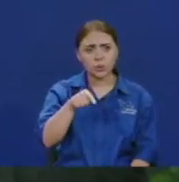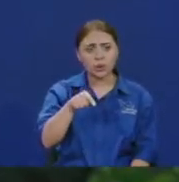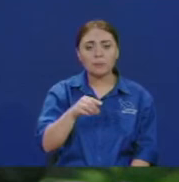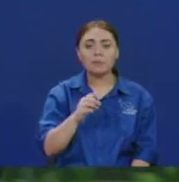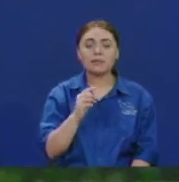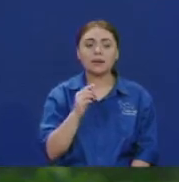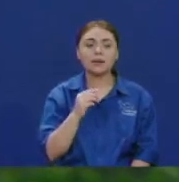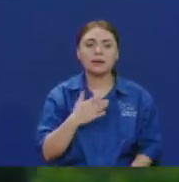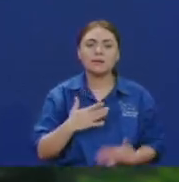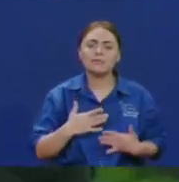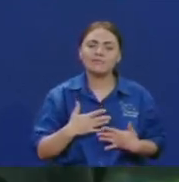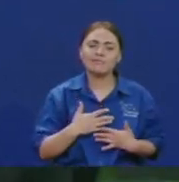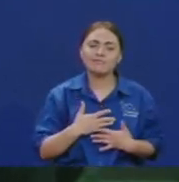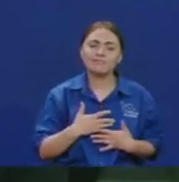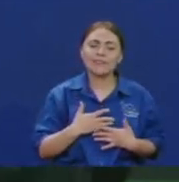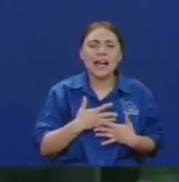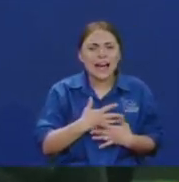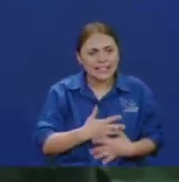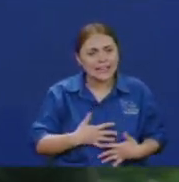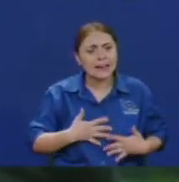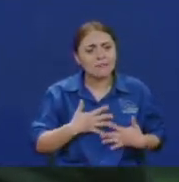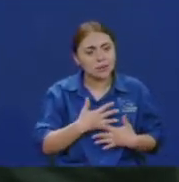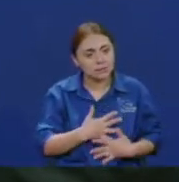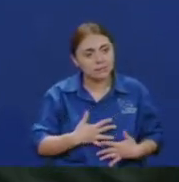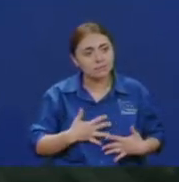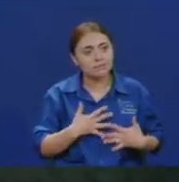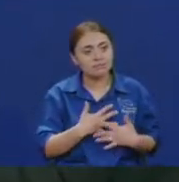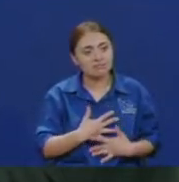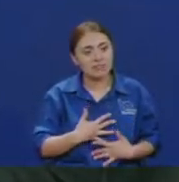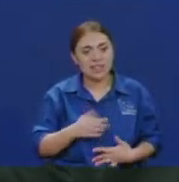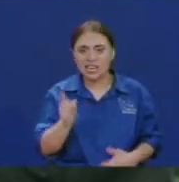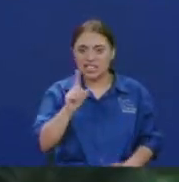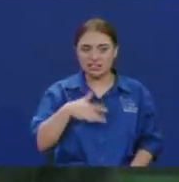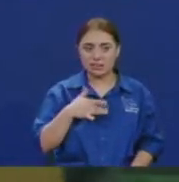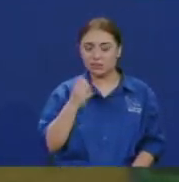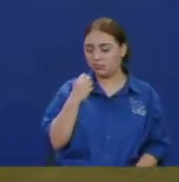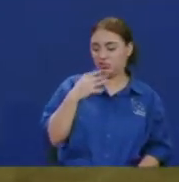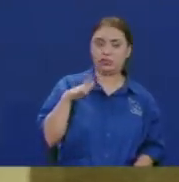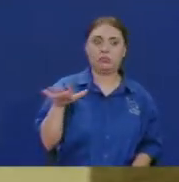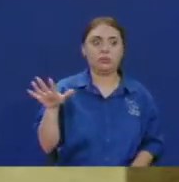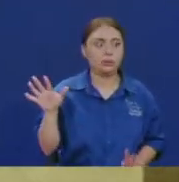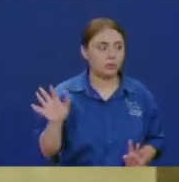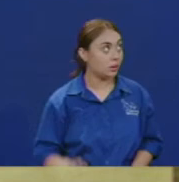Si usted es medio amargadito, para decirlo con cariño, ¿eh?,